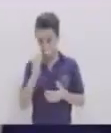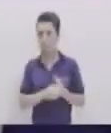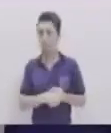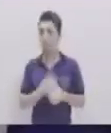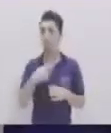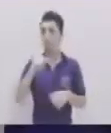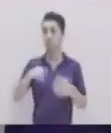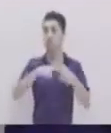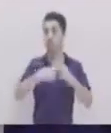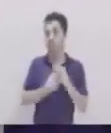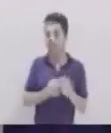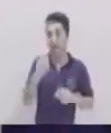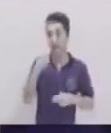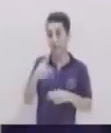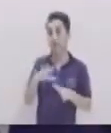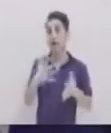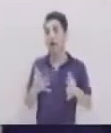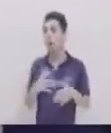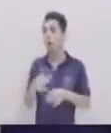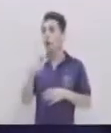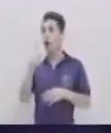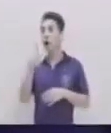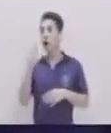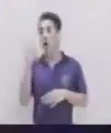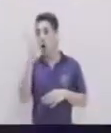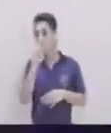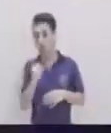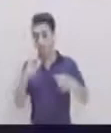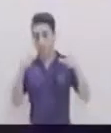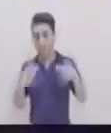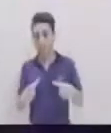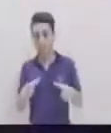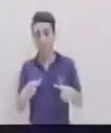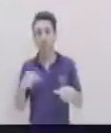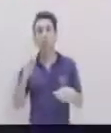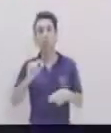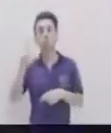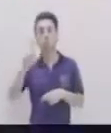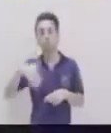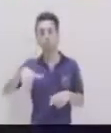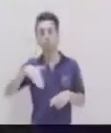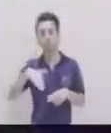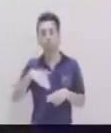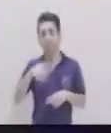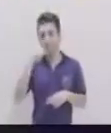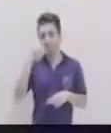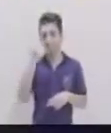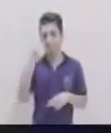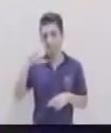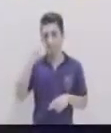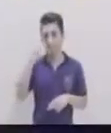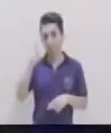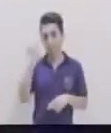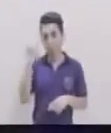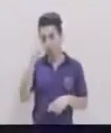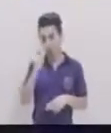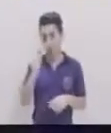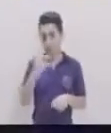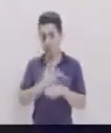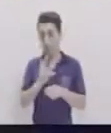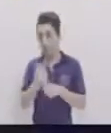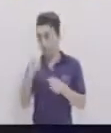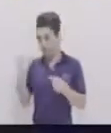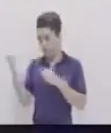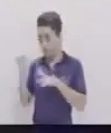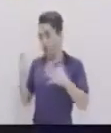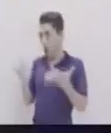a leer un párrafo del texto Los platos típicos de Guatemala. Lo voy a realizar en forma oral y necesito por favor que observes la manera en que